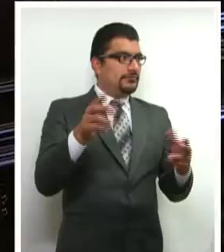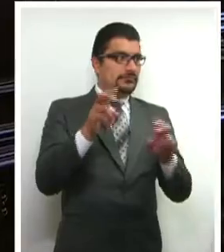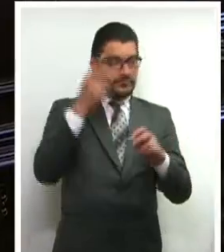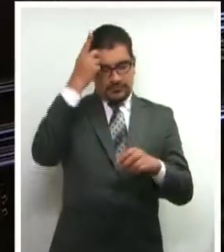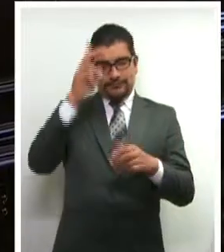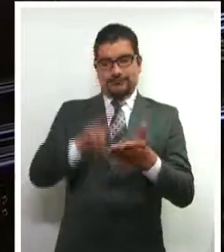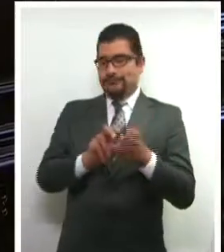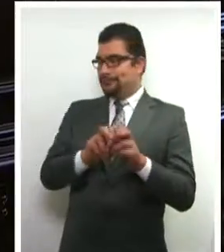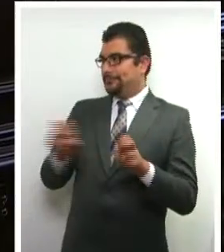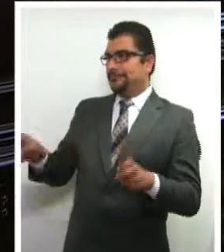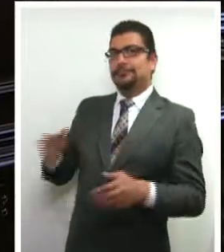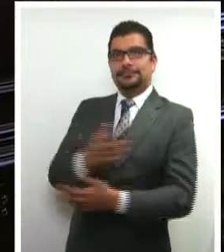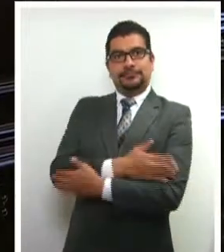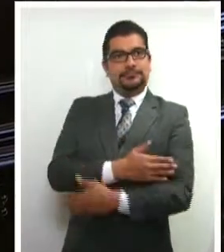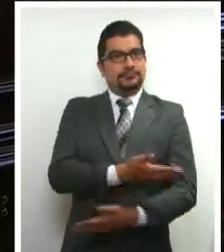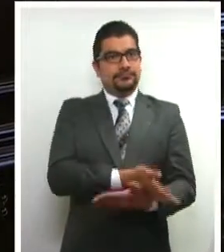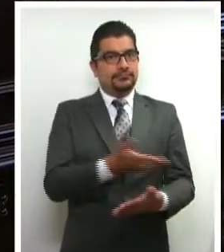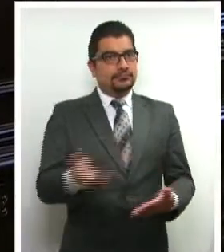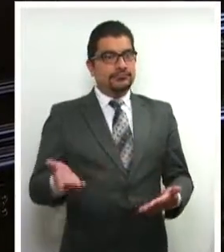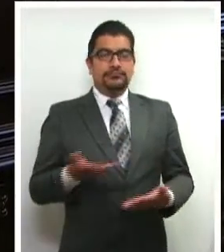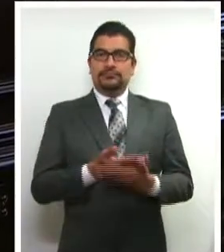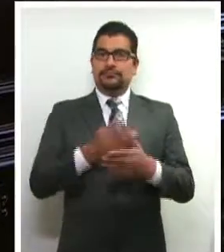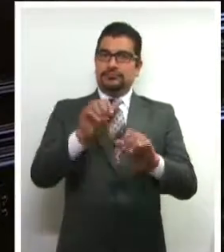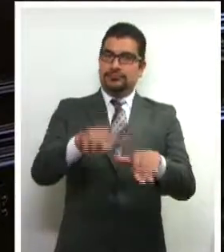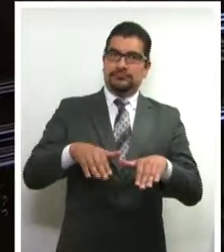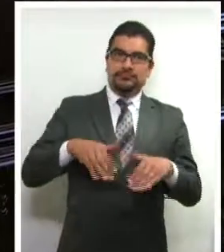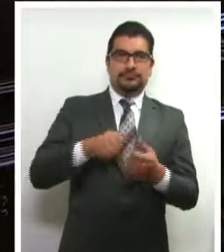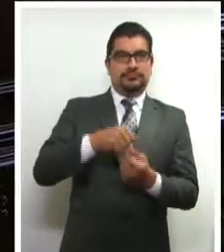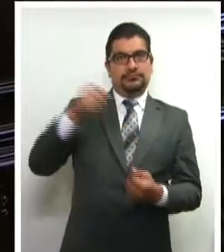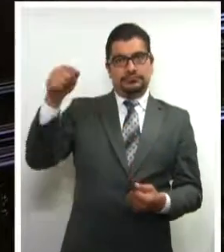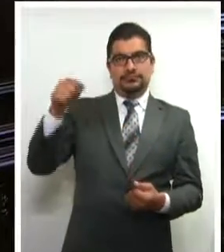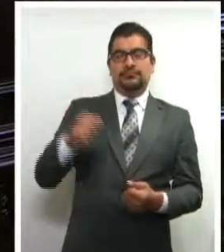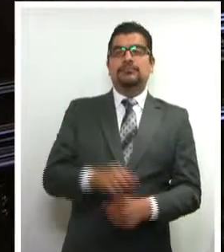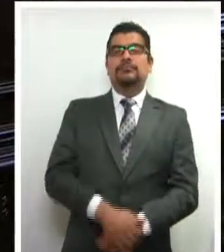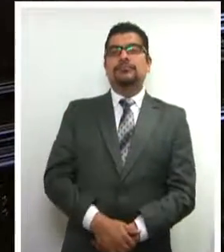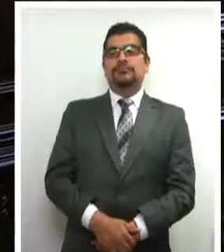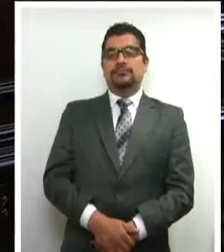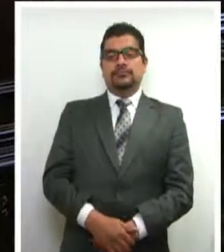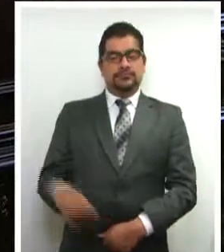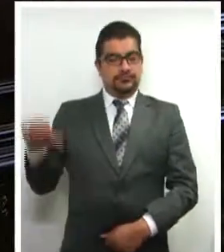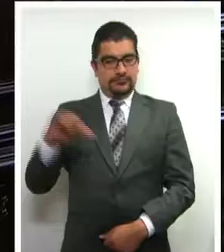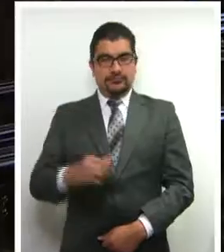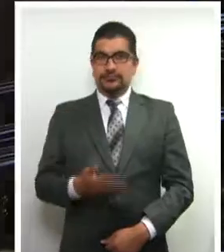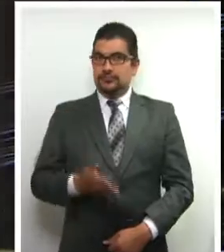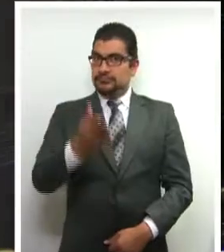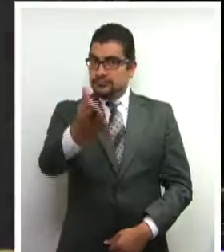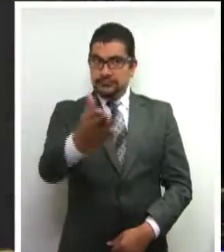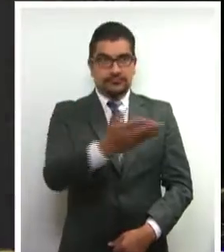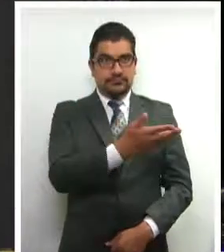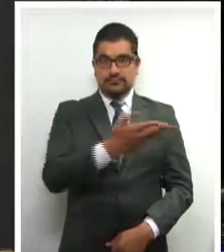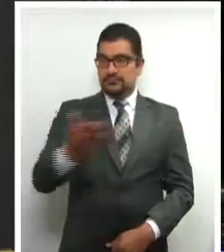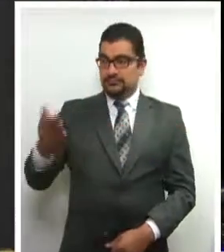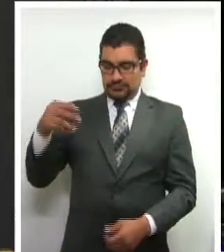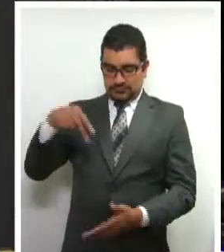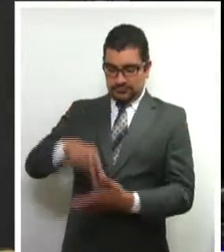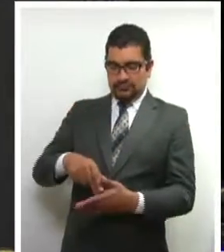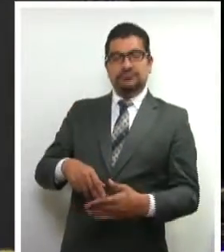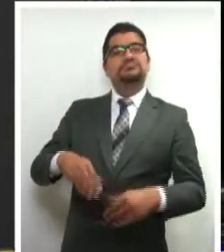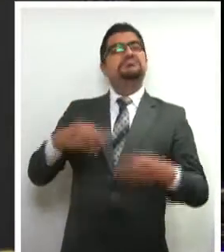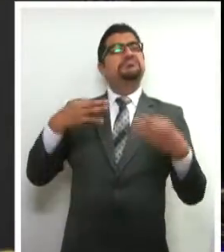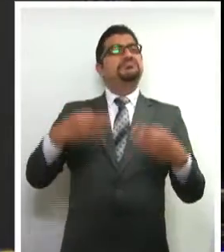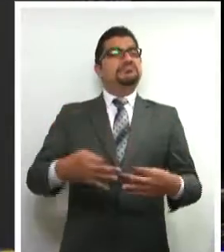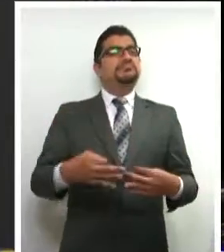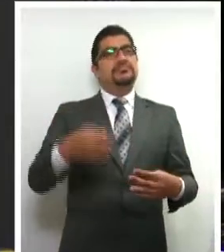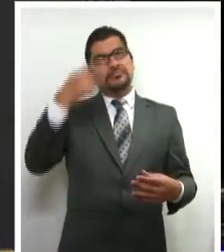directiva, compañeros y compañeras constituyentes. Hoy me dirijo a ustedes desde esta alta